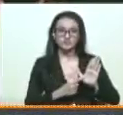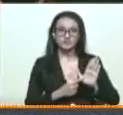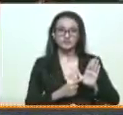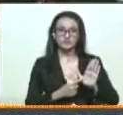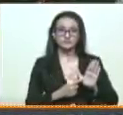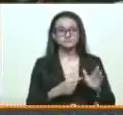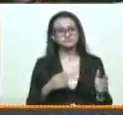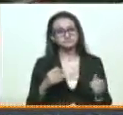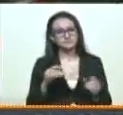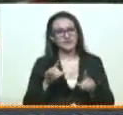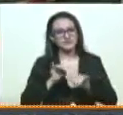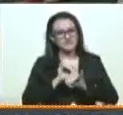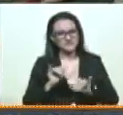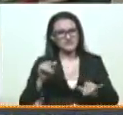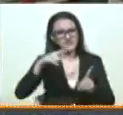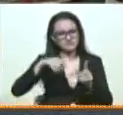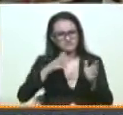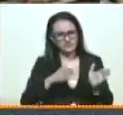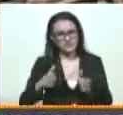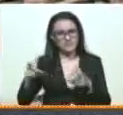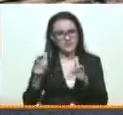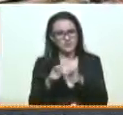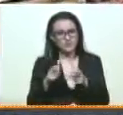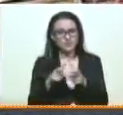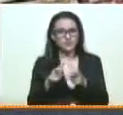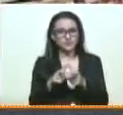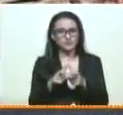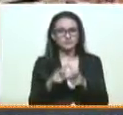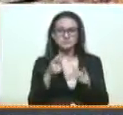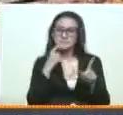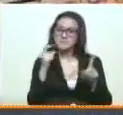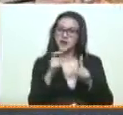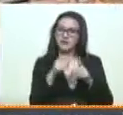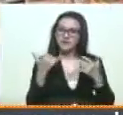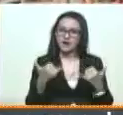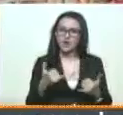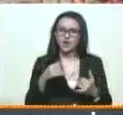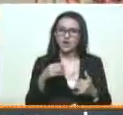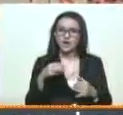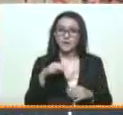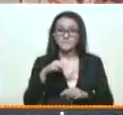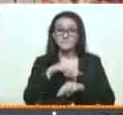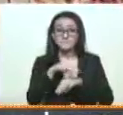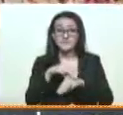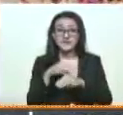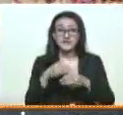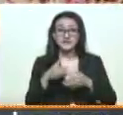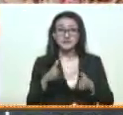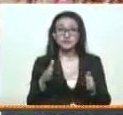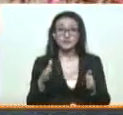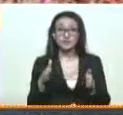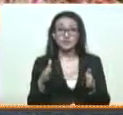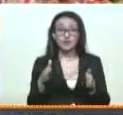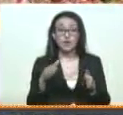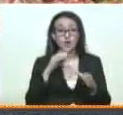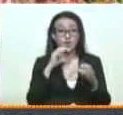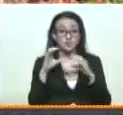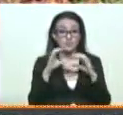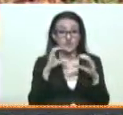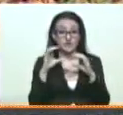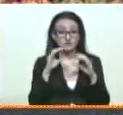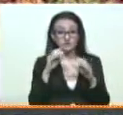Para terminar esta instalación, esta etapa de la reunión, vamos a darle la palabra al ministro del Poder Popular para la Comunicación